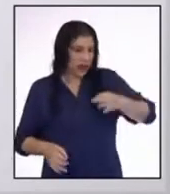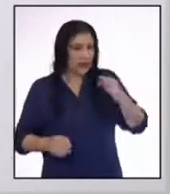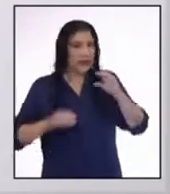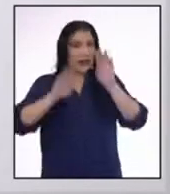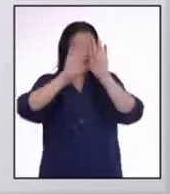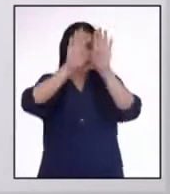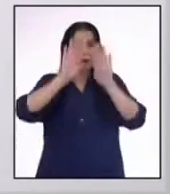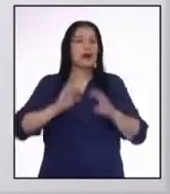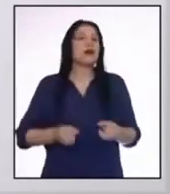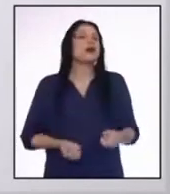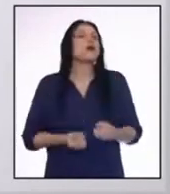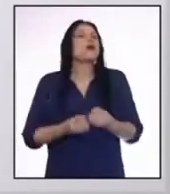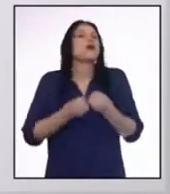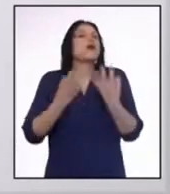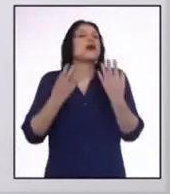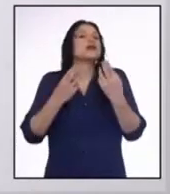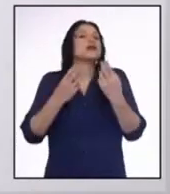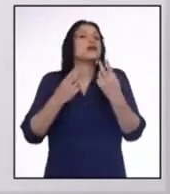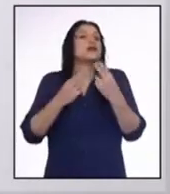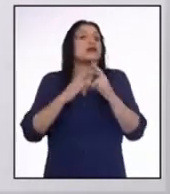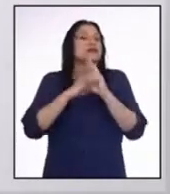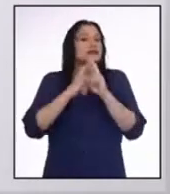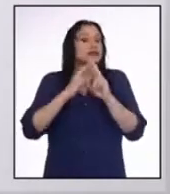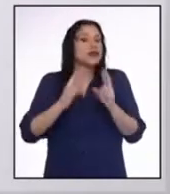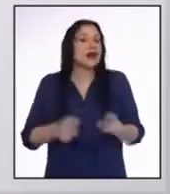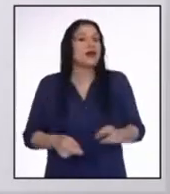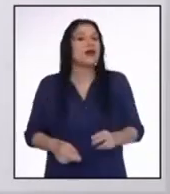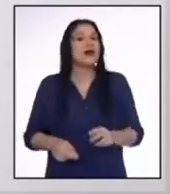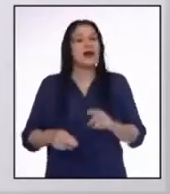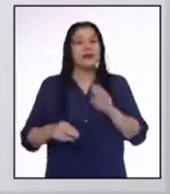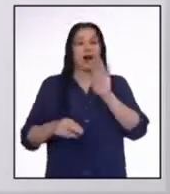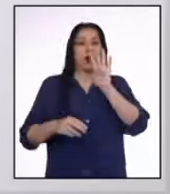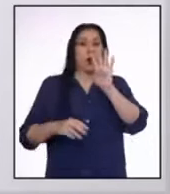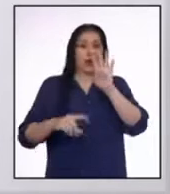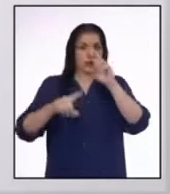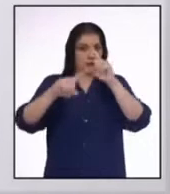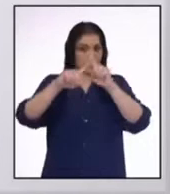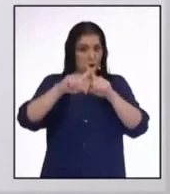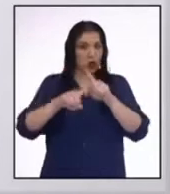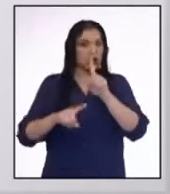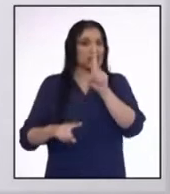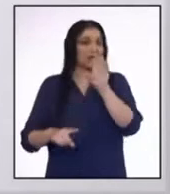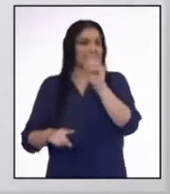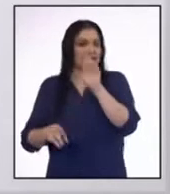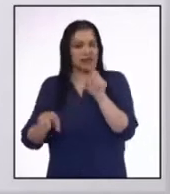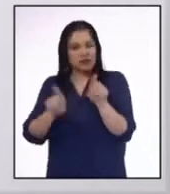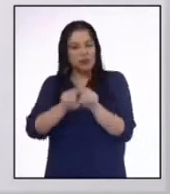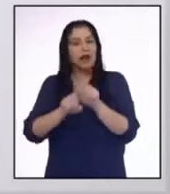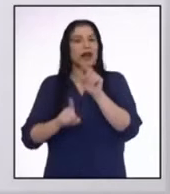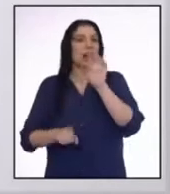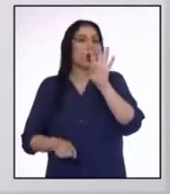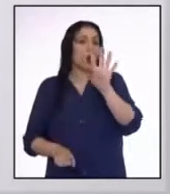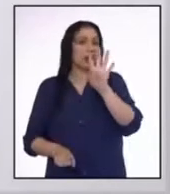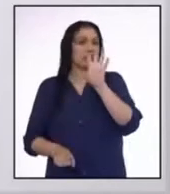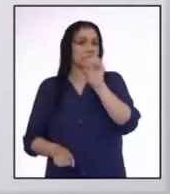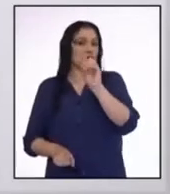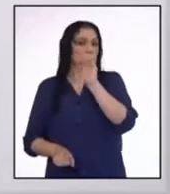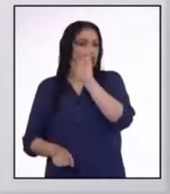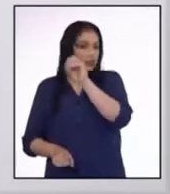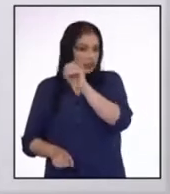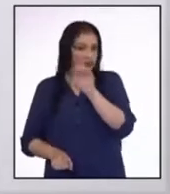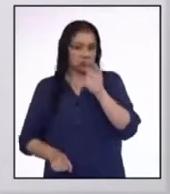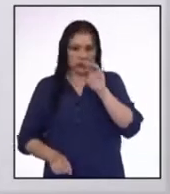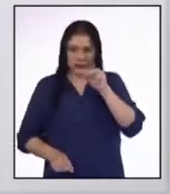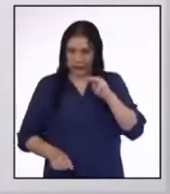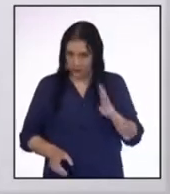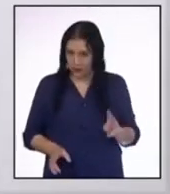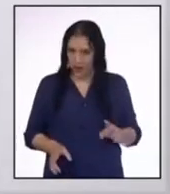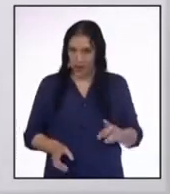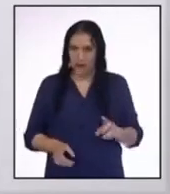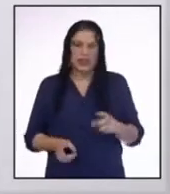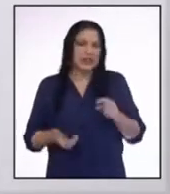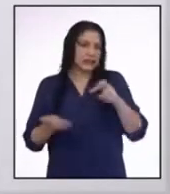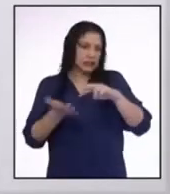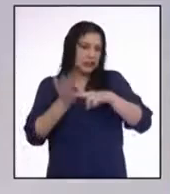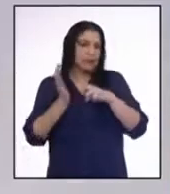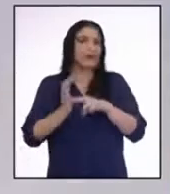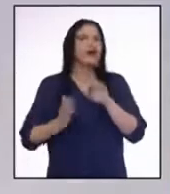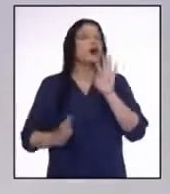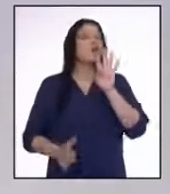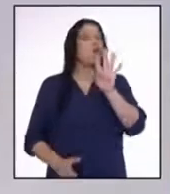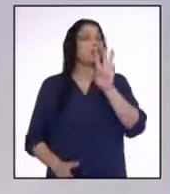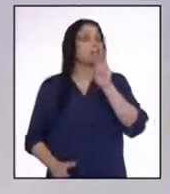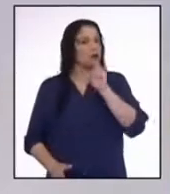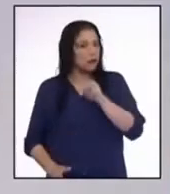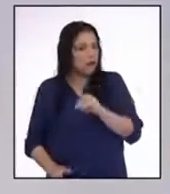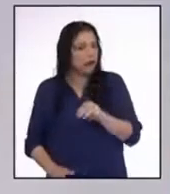dicha pared será el resultado de multiplicar 4 por 100, igual a 400 centímetros, es decir, 4